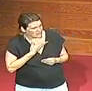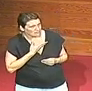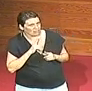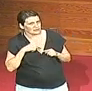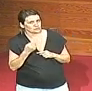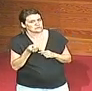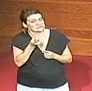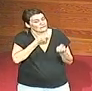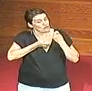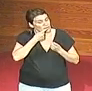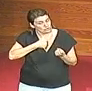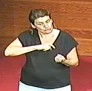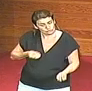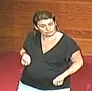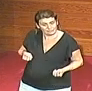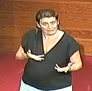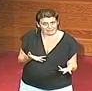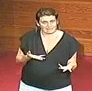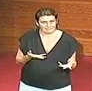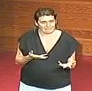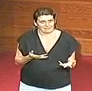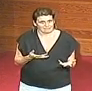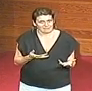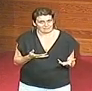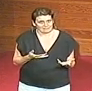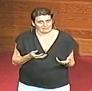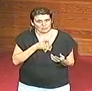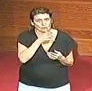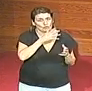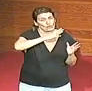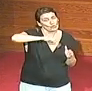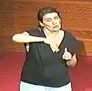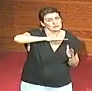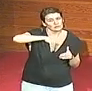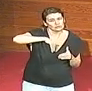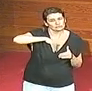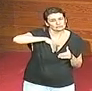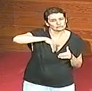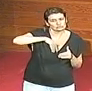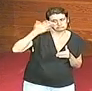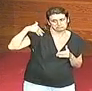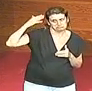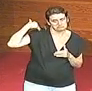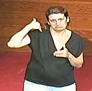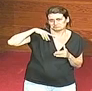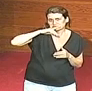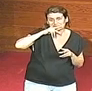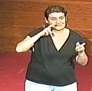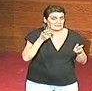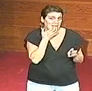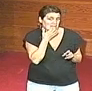en las informaciones que damos. Porque, bueno, en los últimos tiempos, con todo el tema de